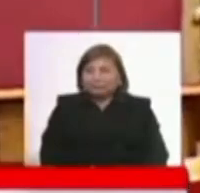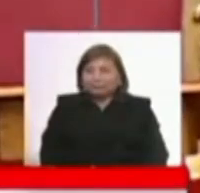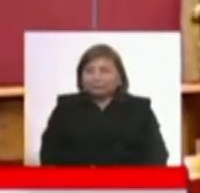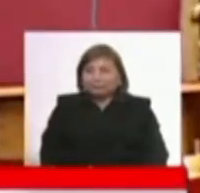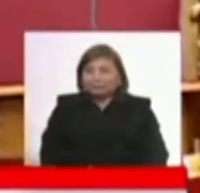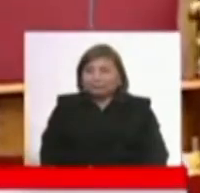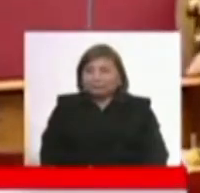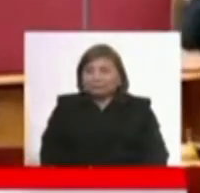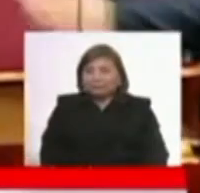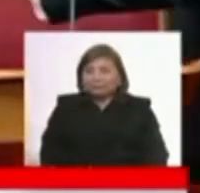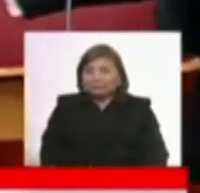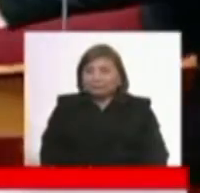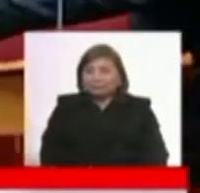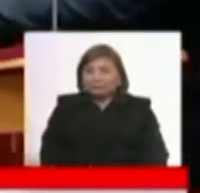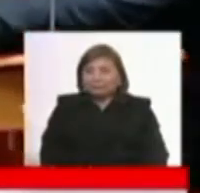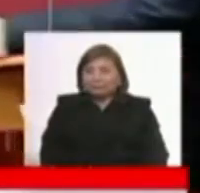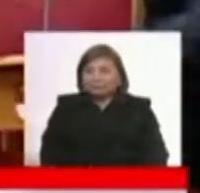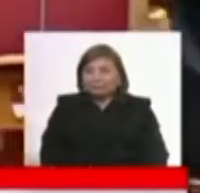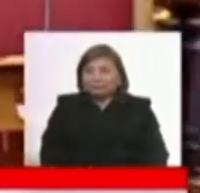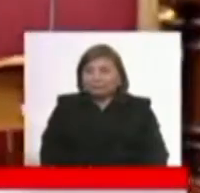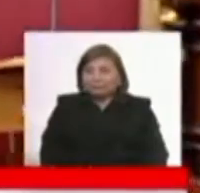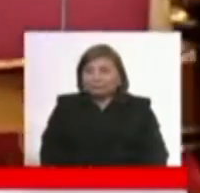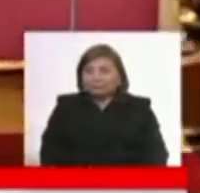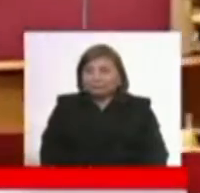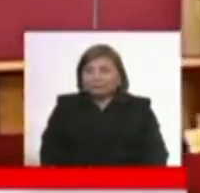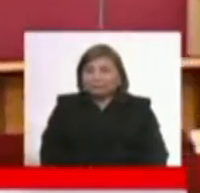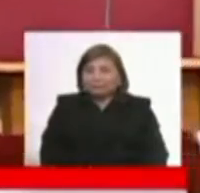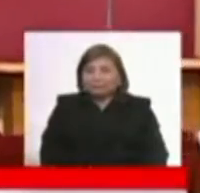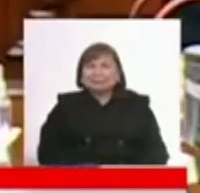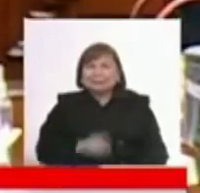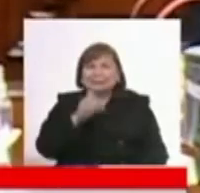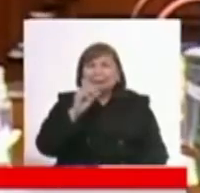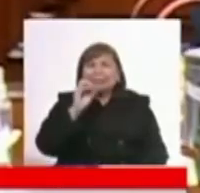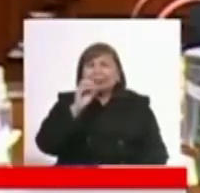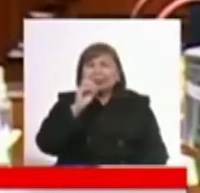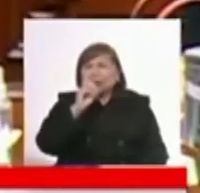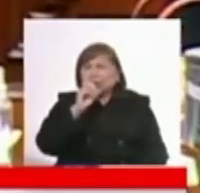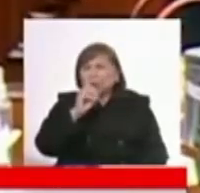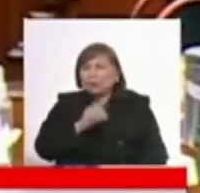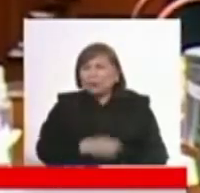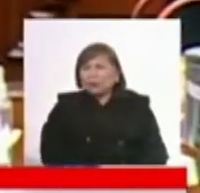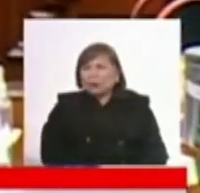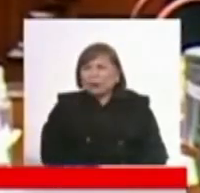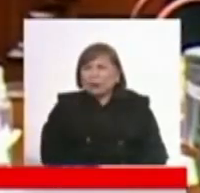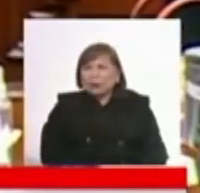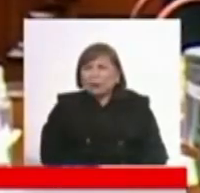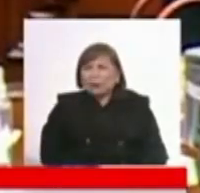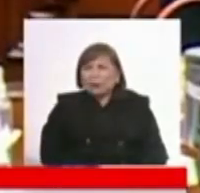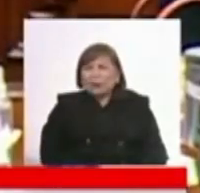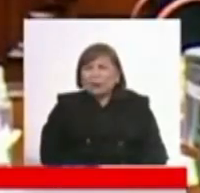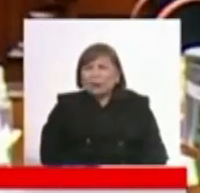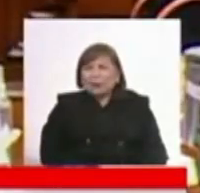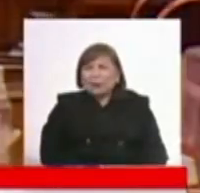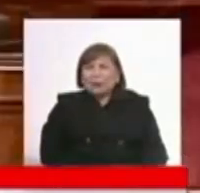para para vacancia también o sea ella cuando hasta el viernes hasta el viernes no perdón Hoy es jueves hasta el